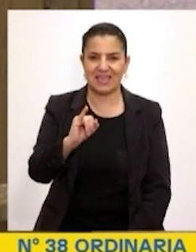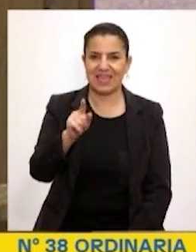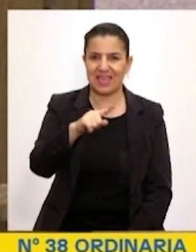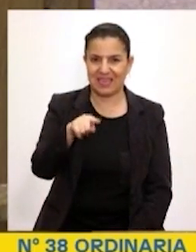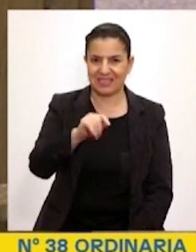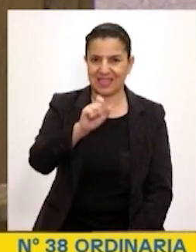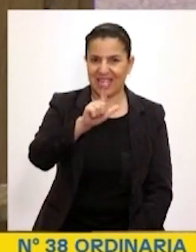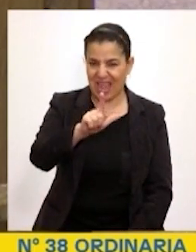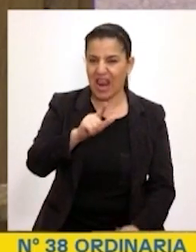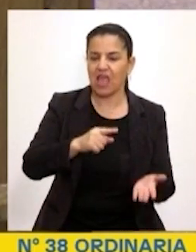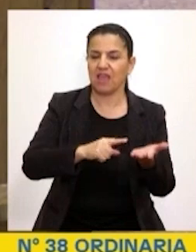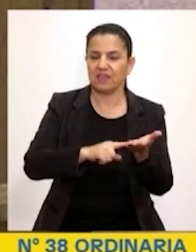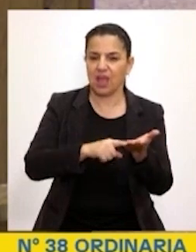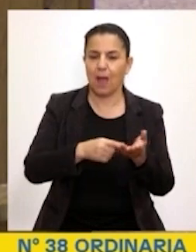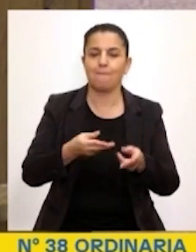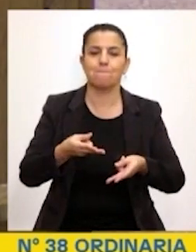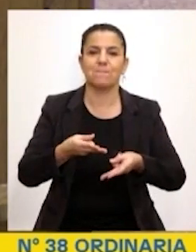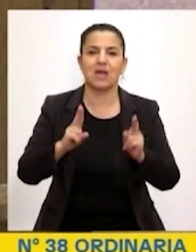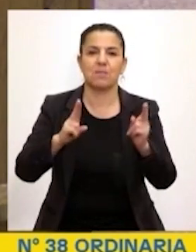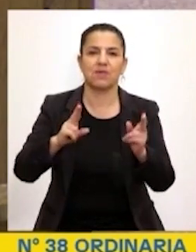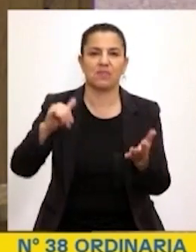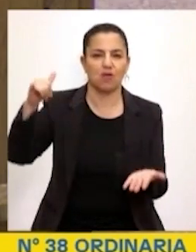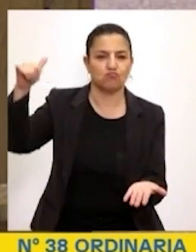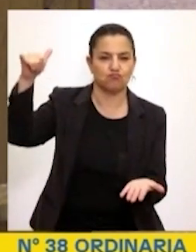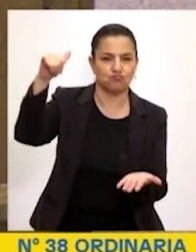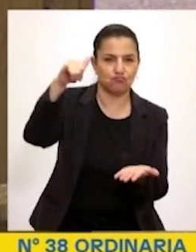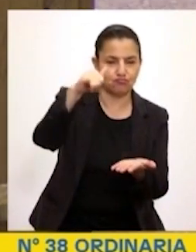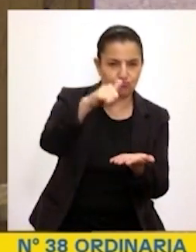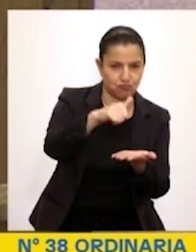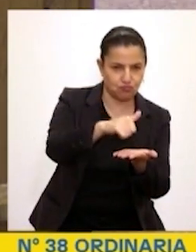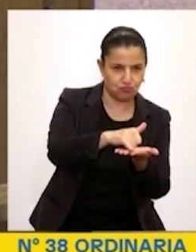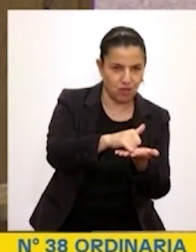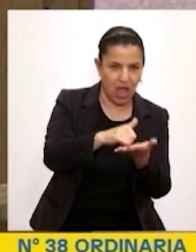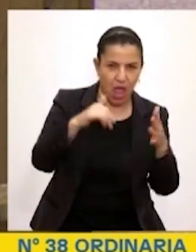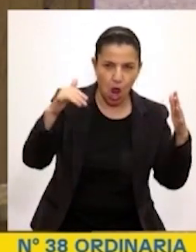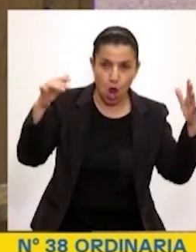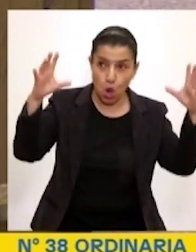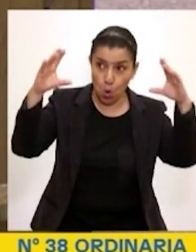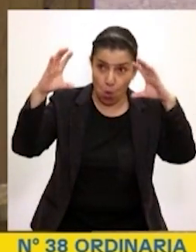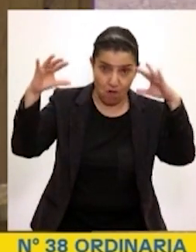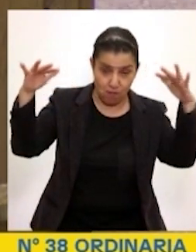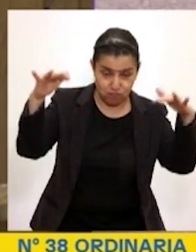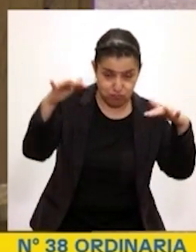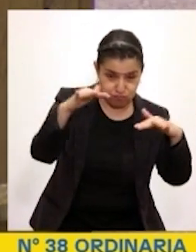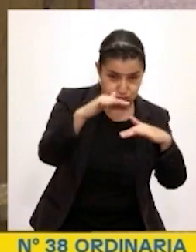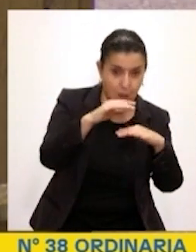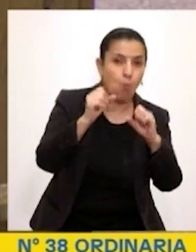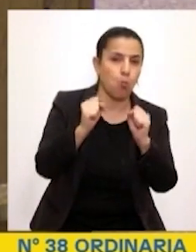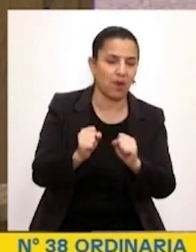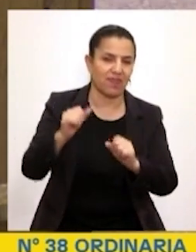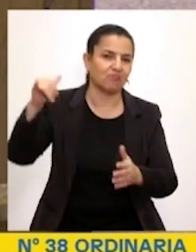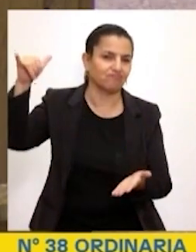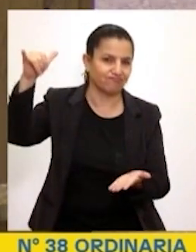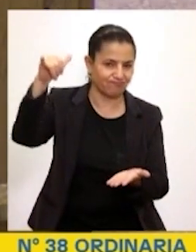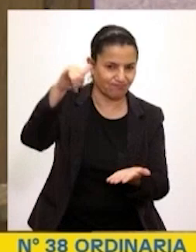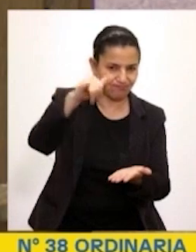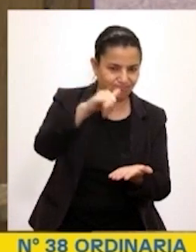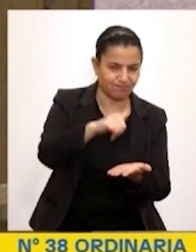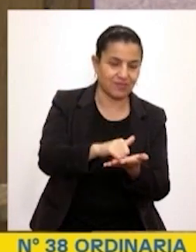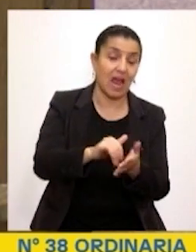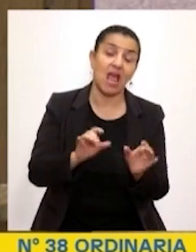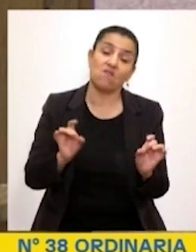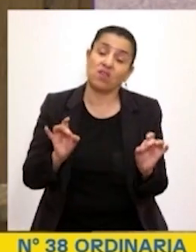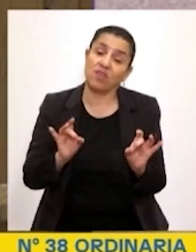permite el aterrizaje de naves en condiciones de baja visibilidad y que evidentemente ha sido la causa que en los